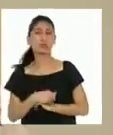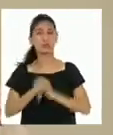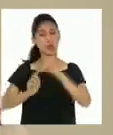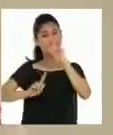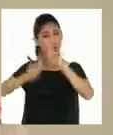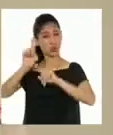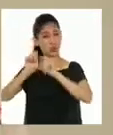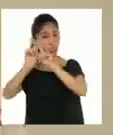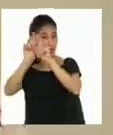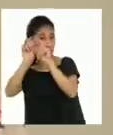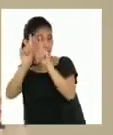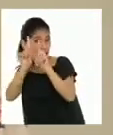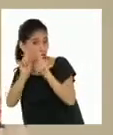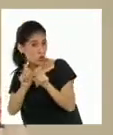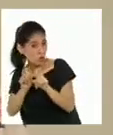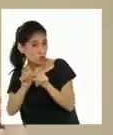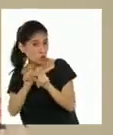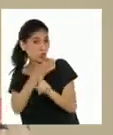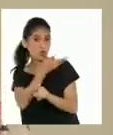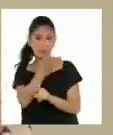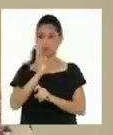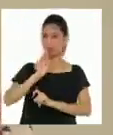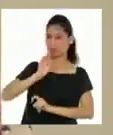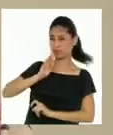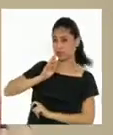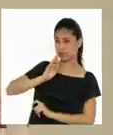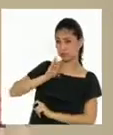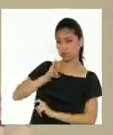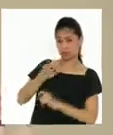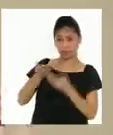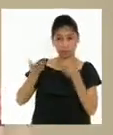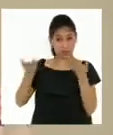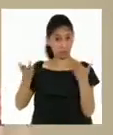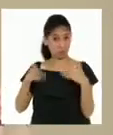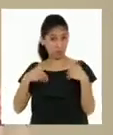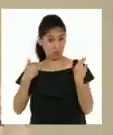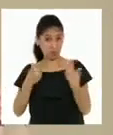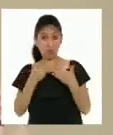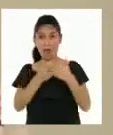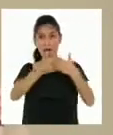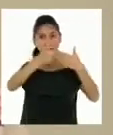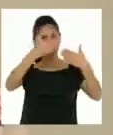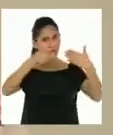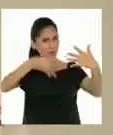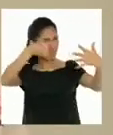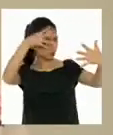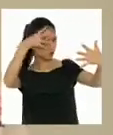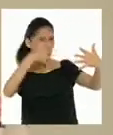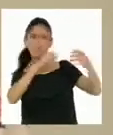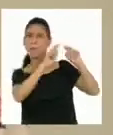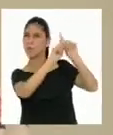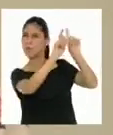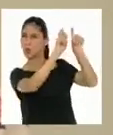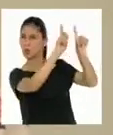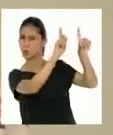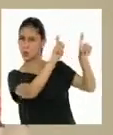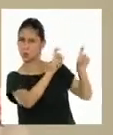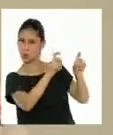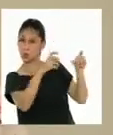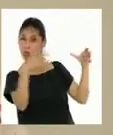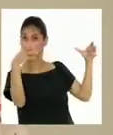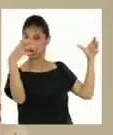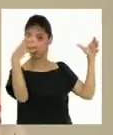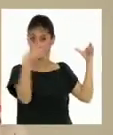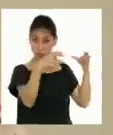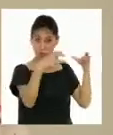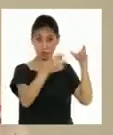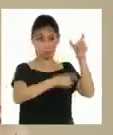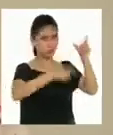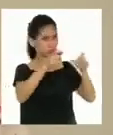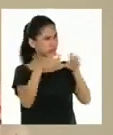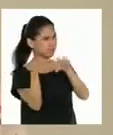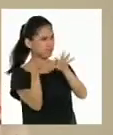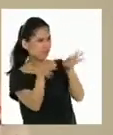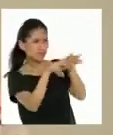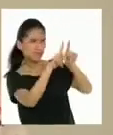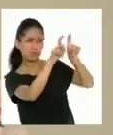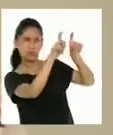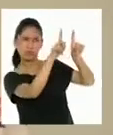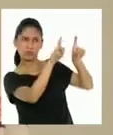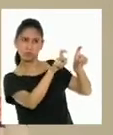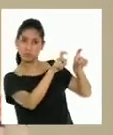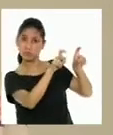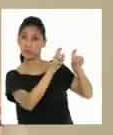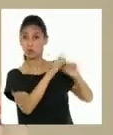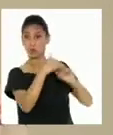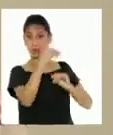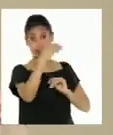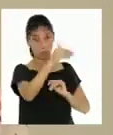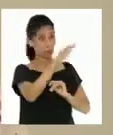o interrogante que tengamos recogiendo datos reales de la población de estudio a través de la selección de